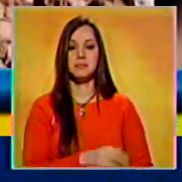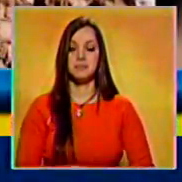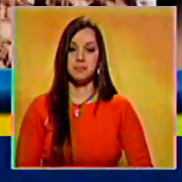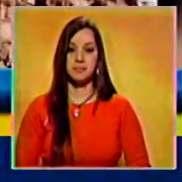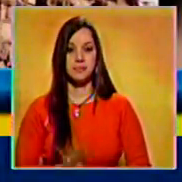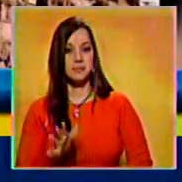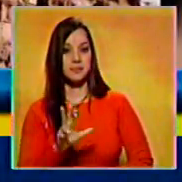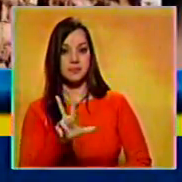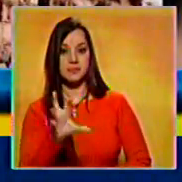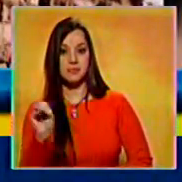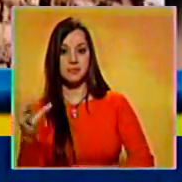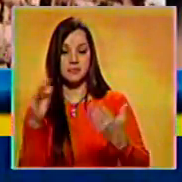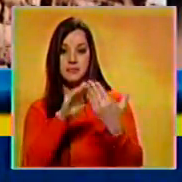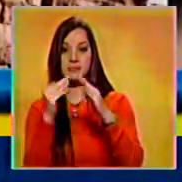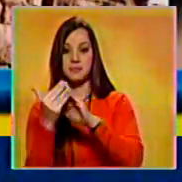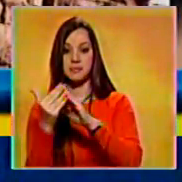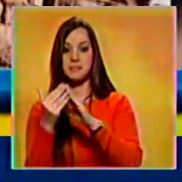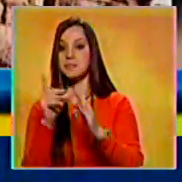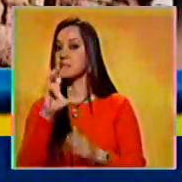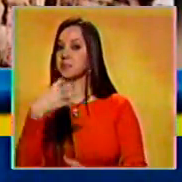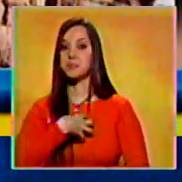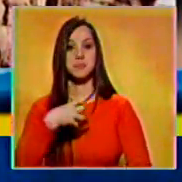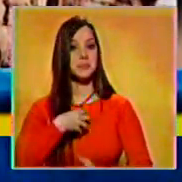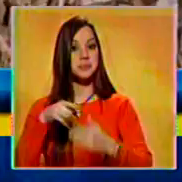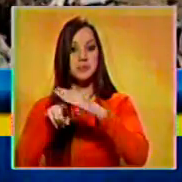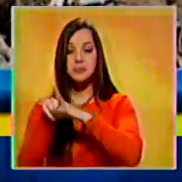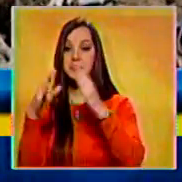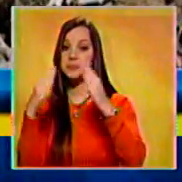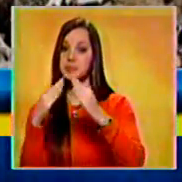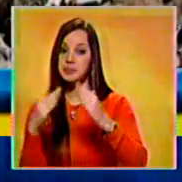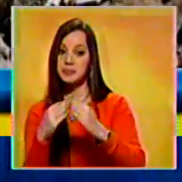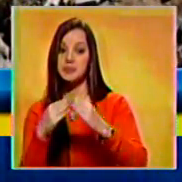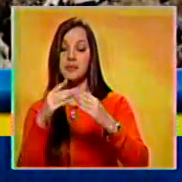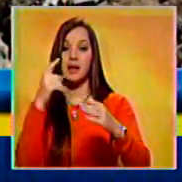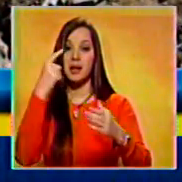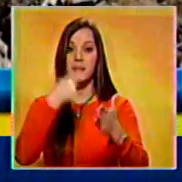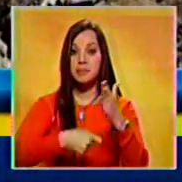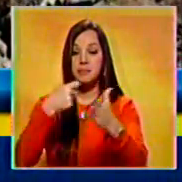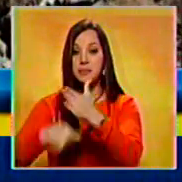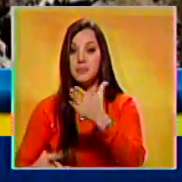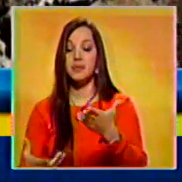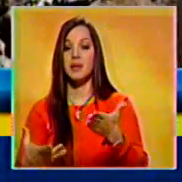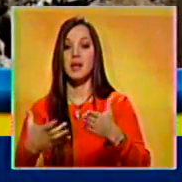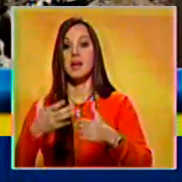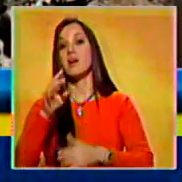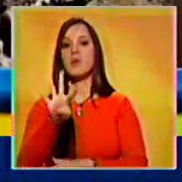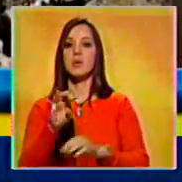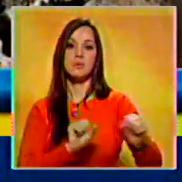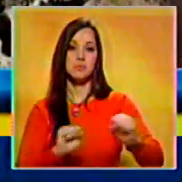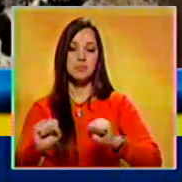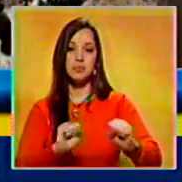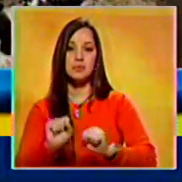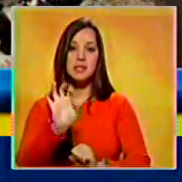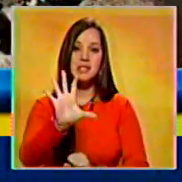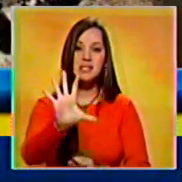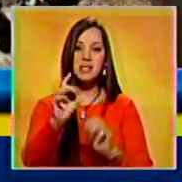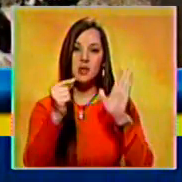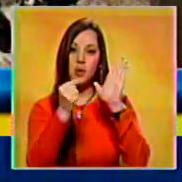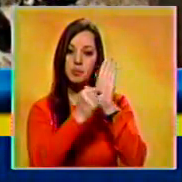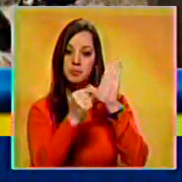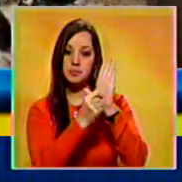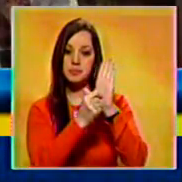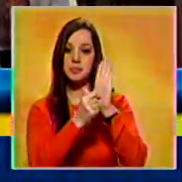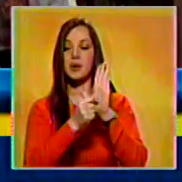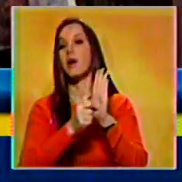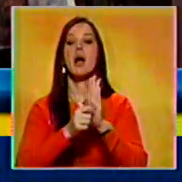Al menos 30 casas quedaron inhabitables y otras 10 también fueron afectadas tras registrarse 4 sismos de 5 grados de magnitud